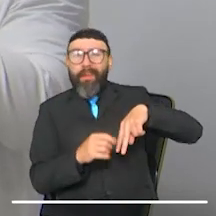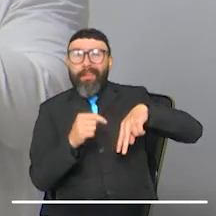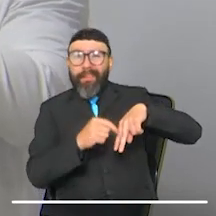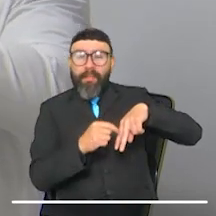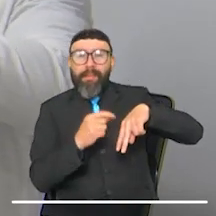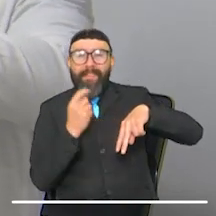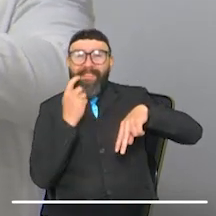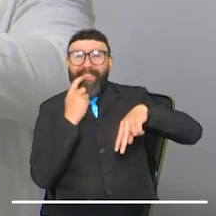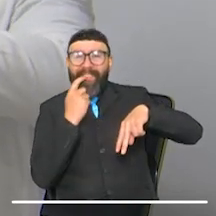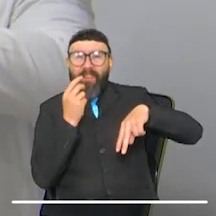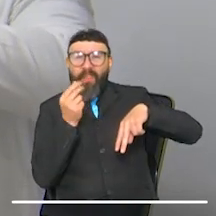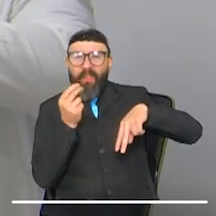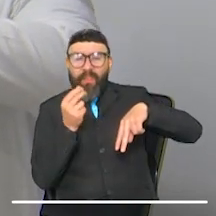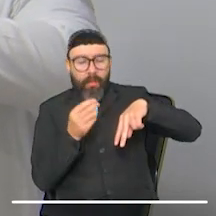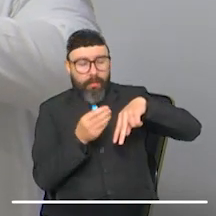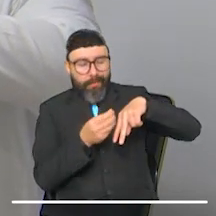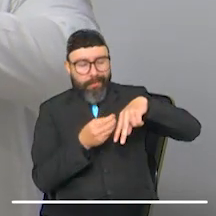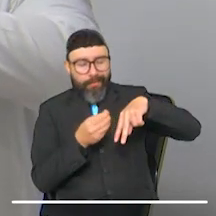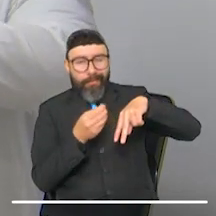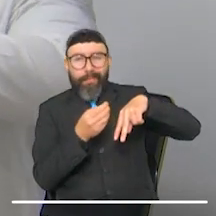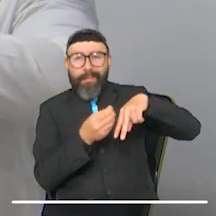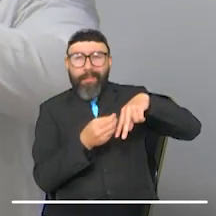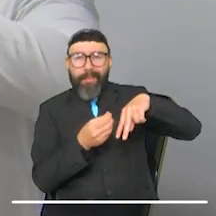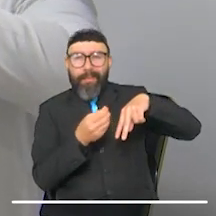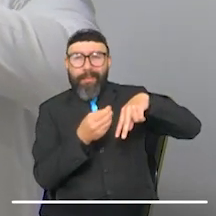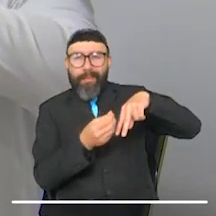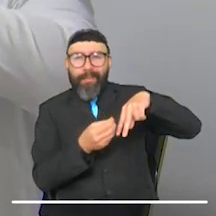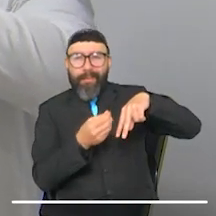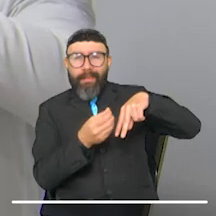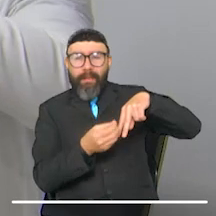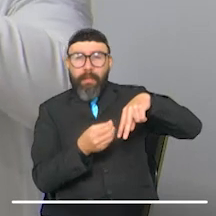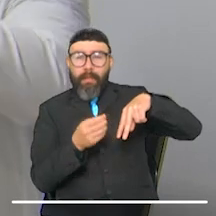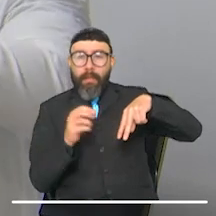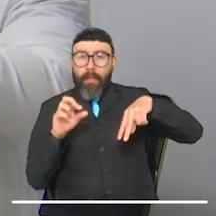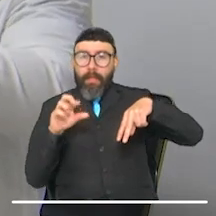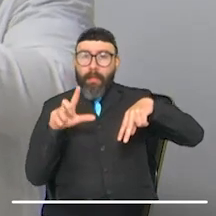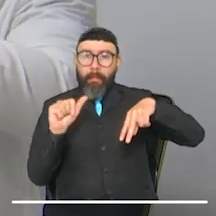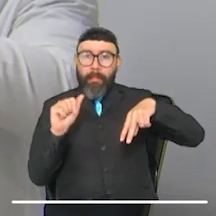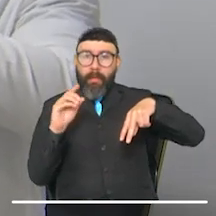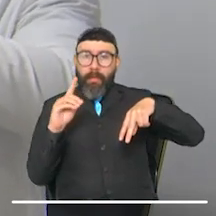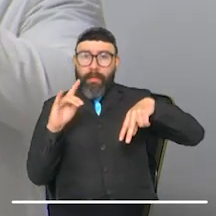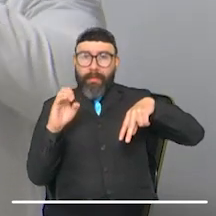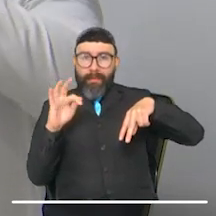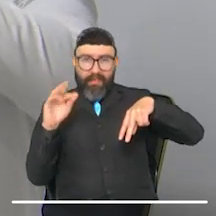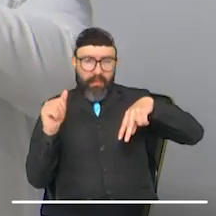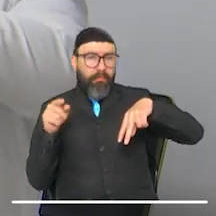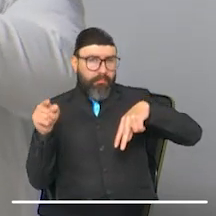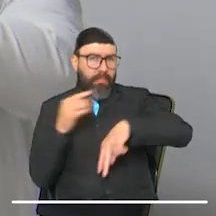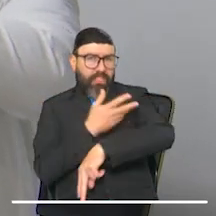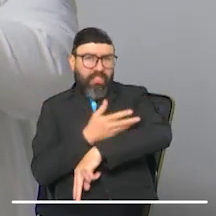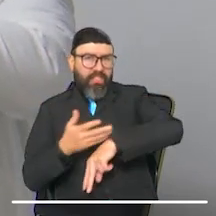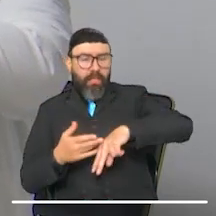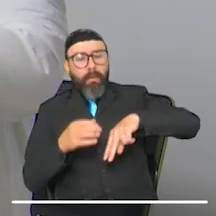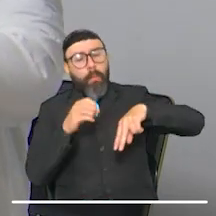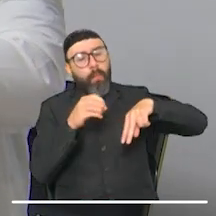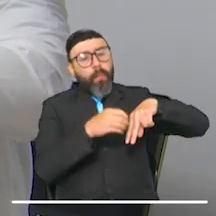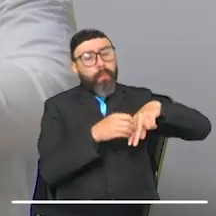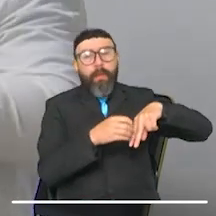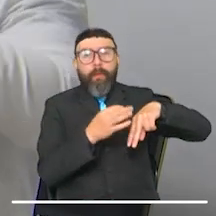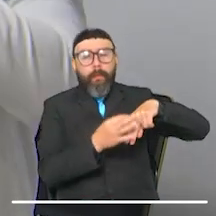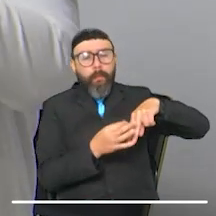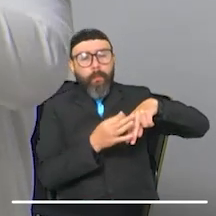depositar plaquetas las plaquetas Son elementos formas de la sangre ahí sobre el CD